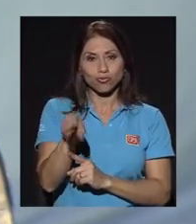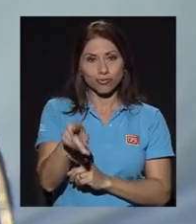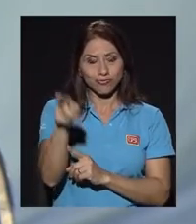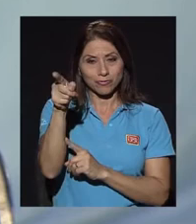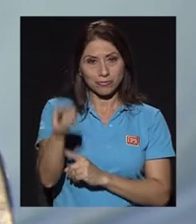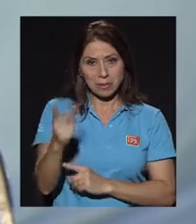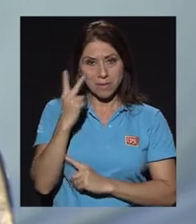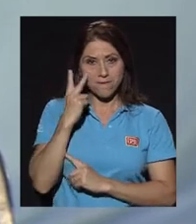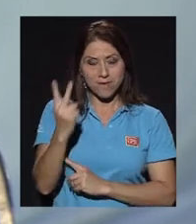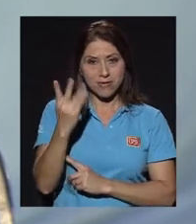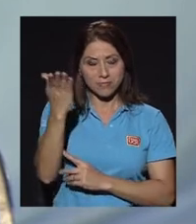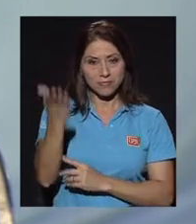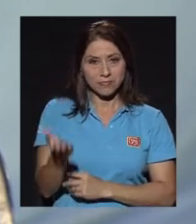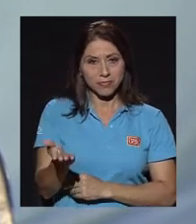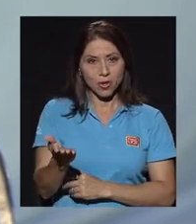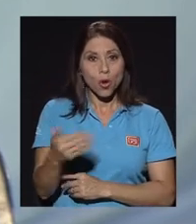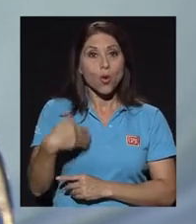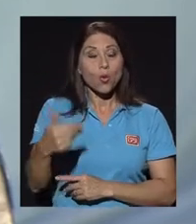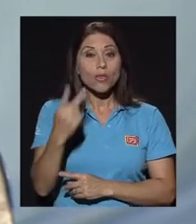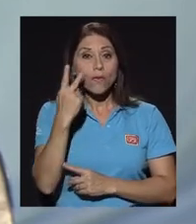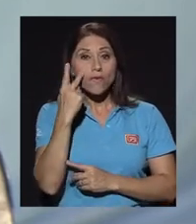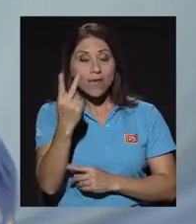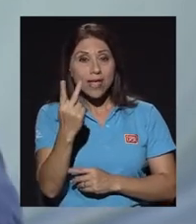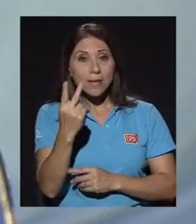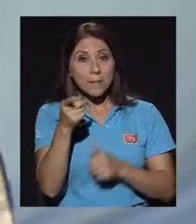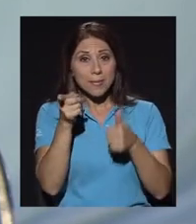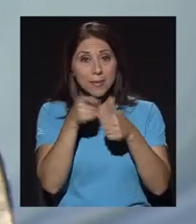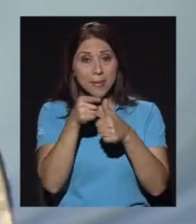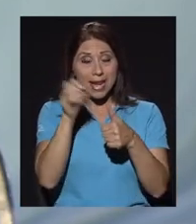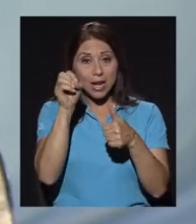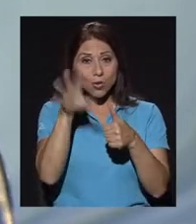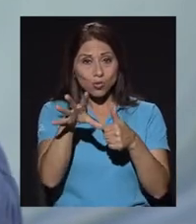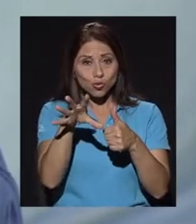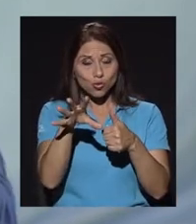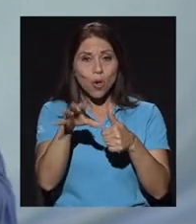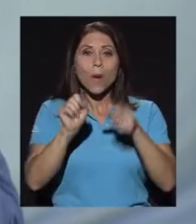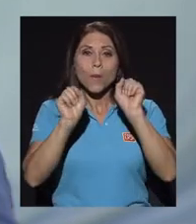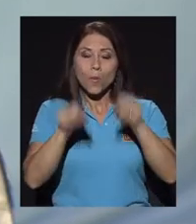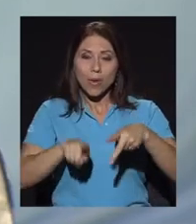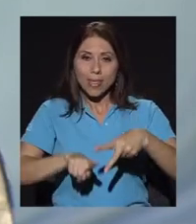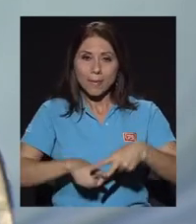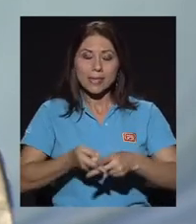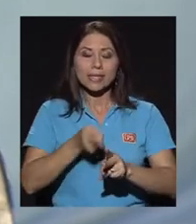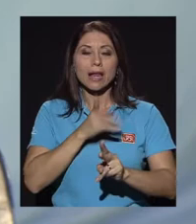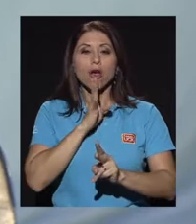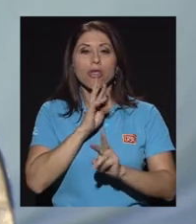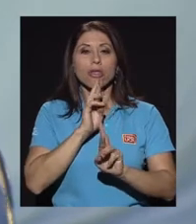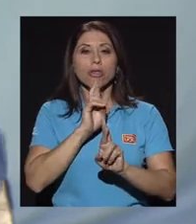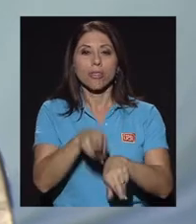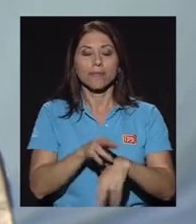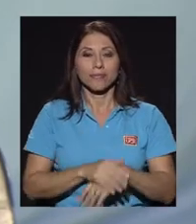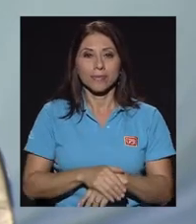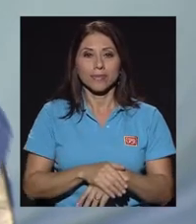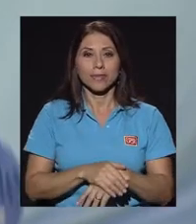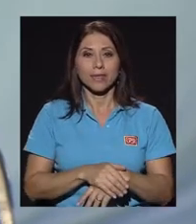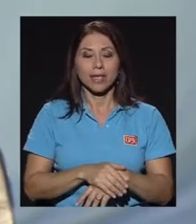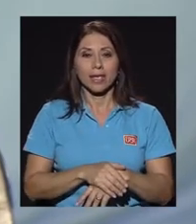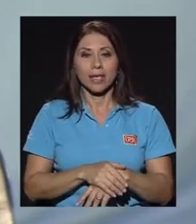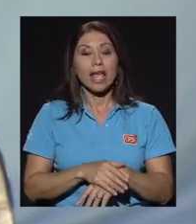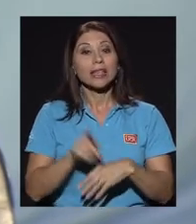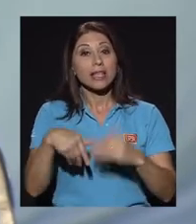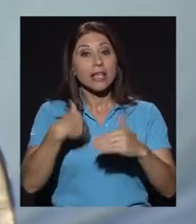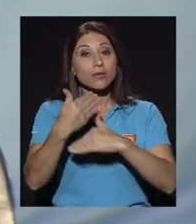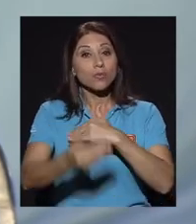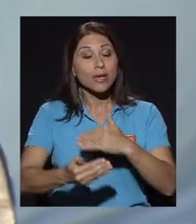frente. Cuando esté encendida la primera luz, pueden empezar con su respuesta. Cuando se encienda la